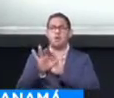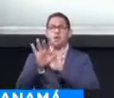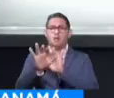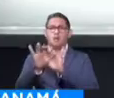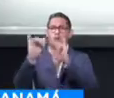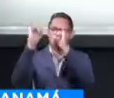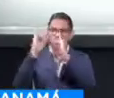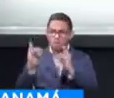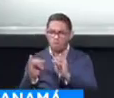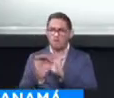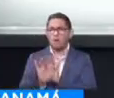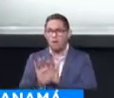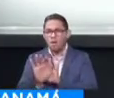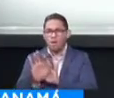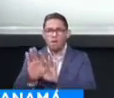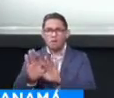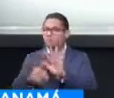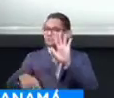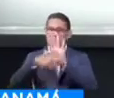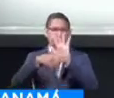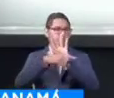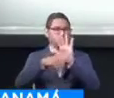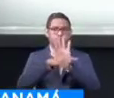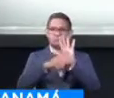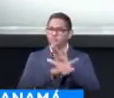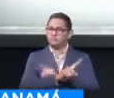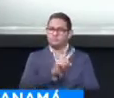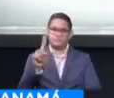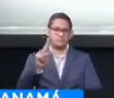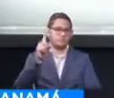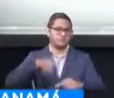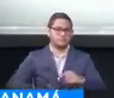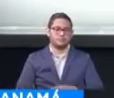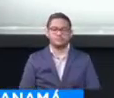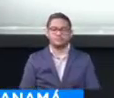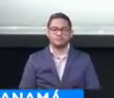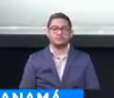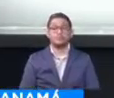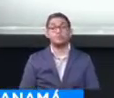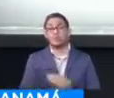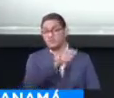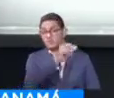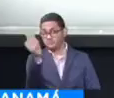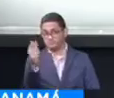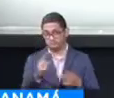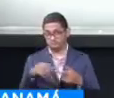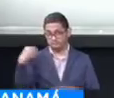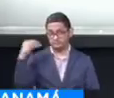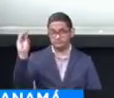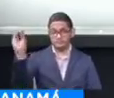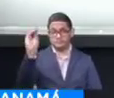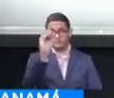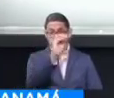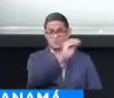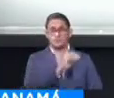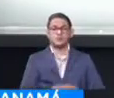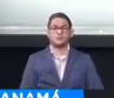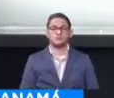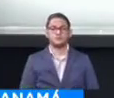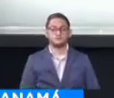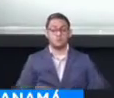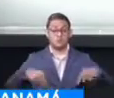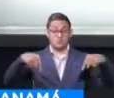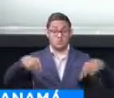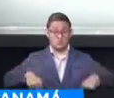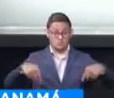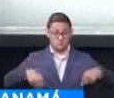peregrinaciones están suspendidas comunicamos también a la población que a partir de